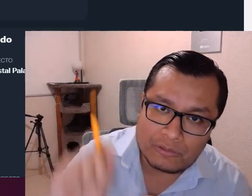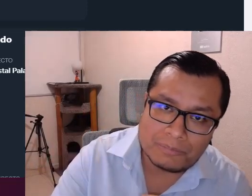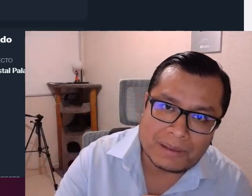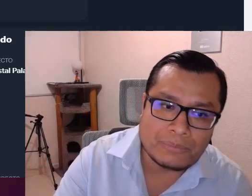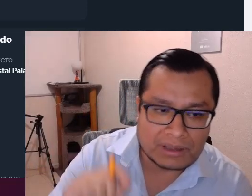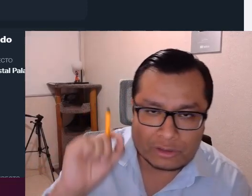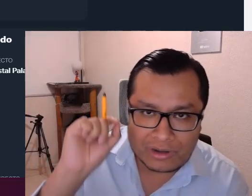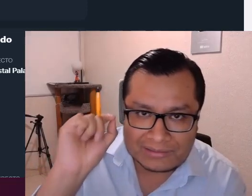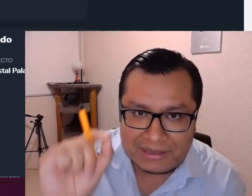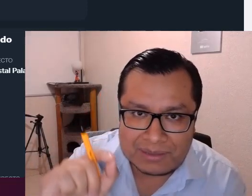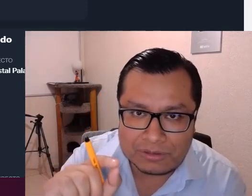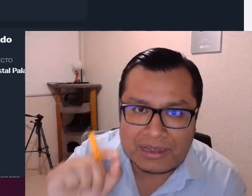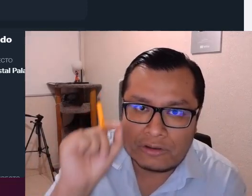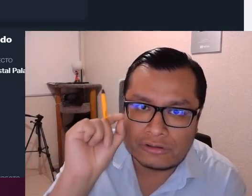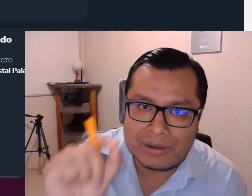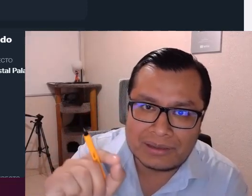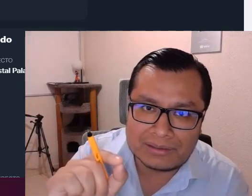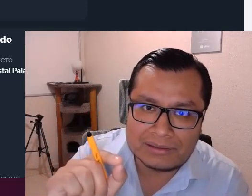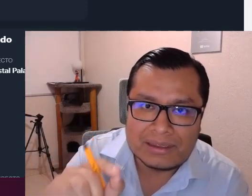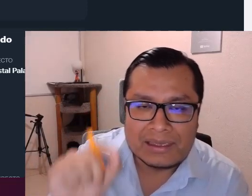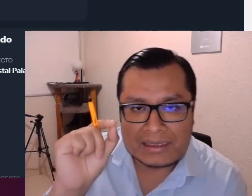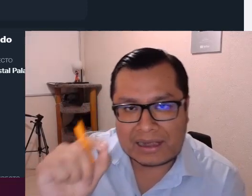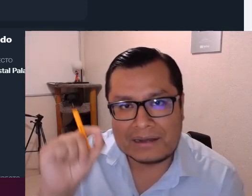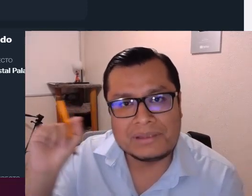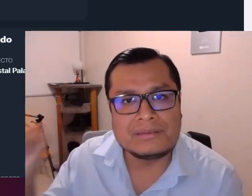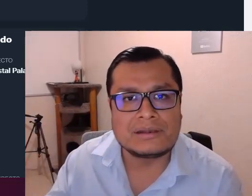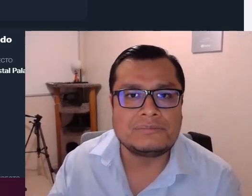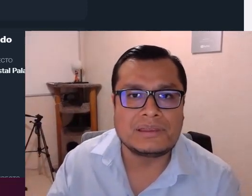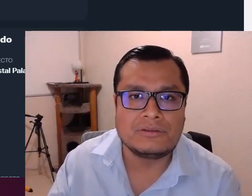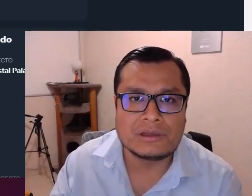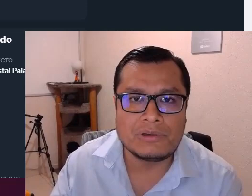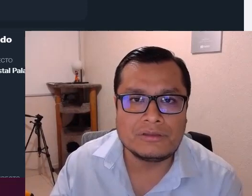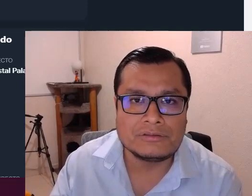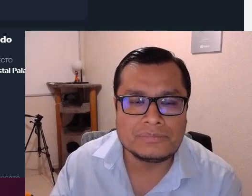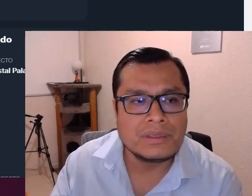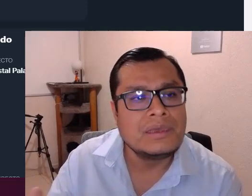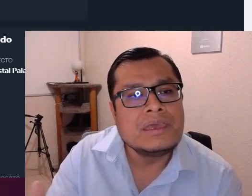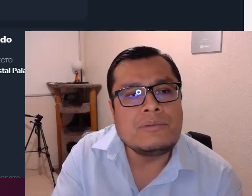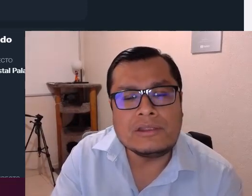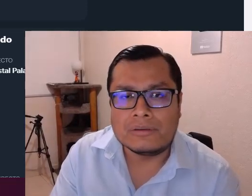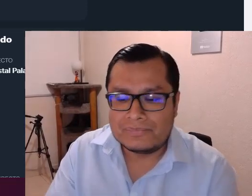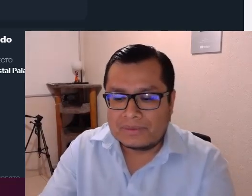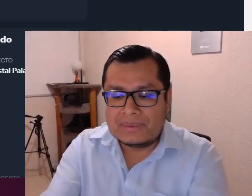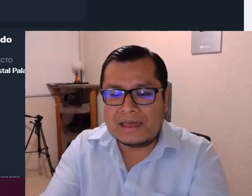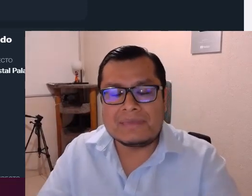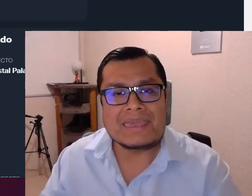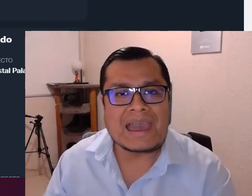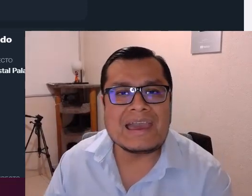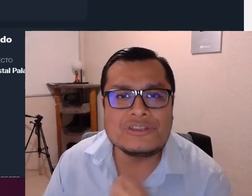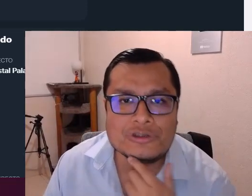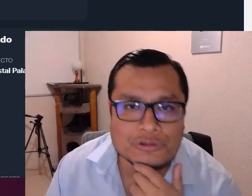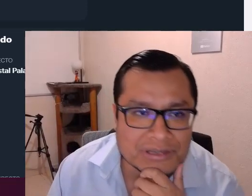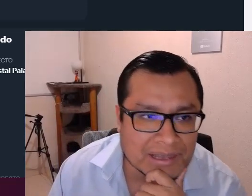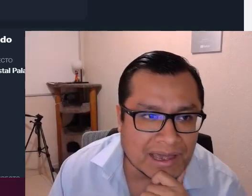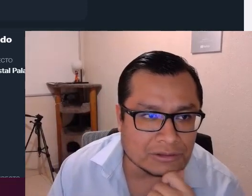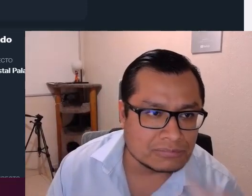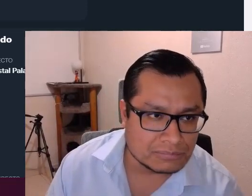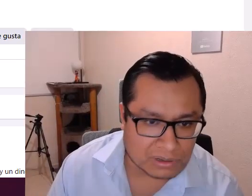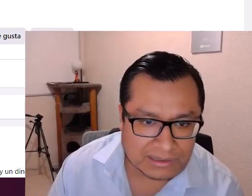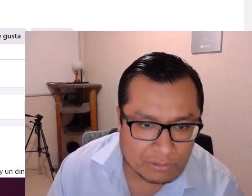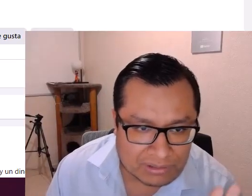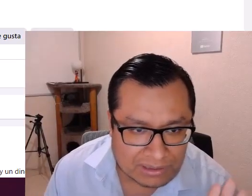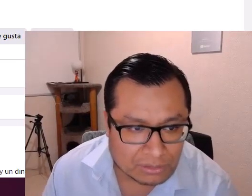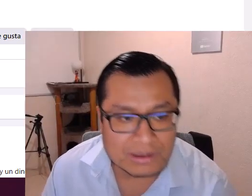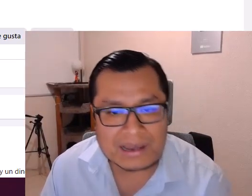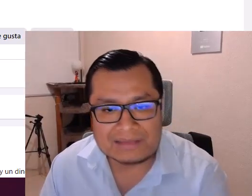de la culpa porque no le exigimos a los gobernantes que realmente se respeten los acuerdos y bueno díganme Qué ha hecho sus sindicato